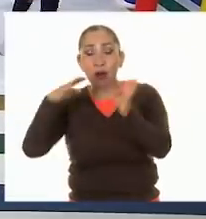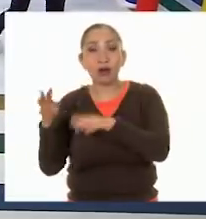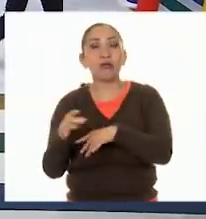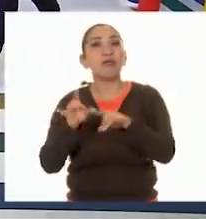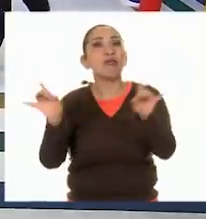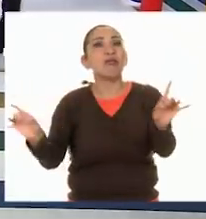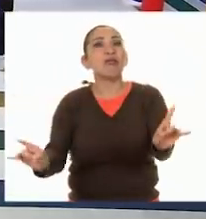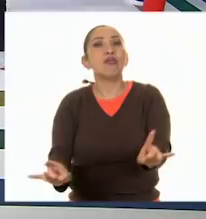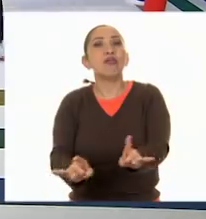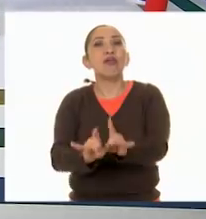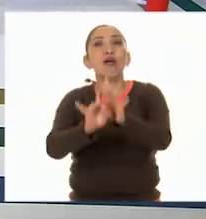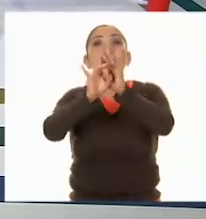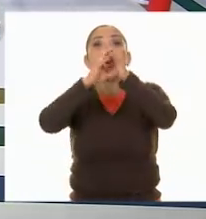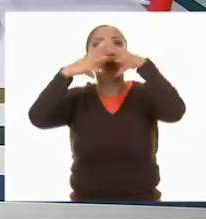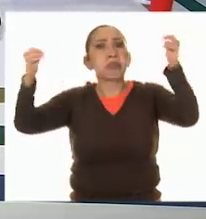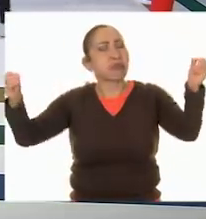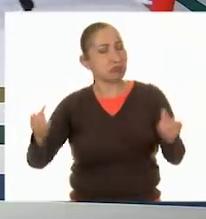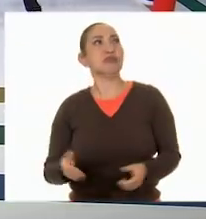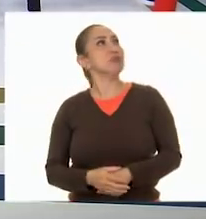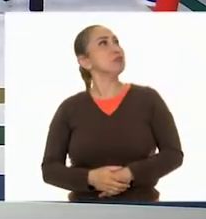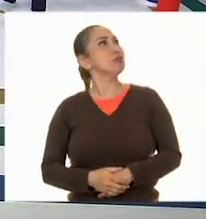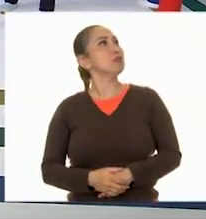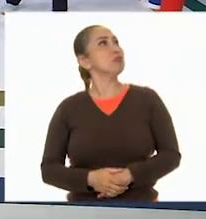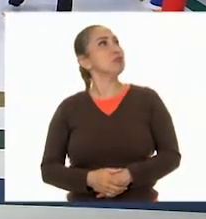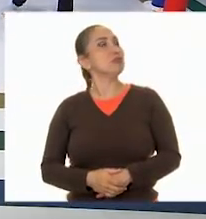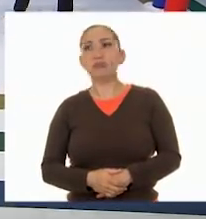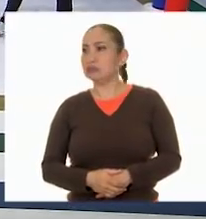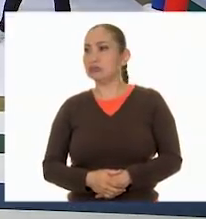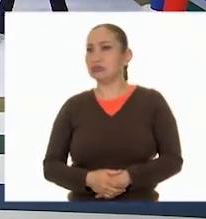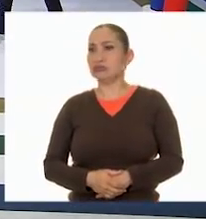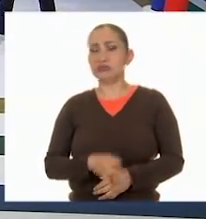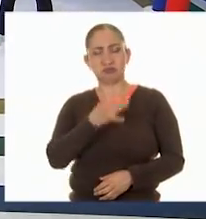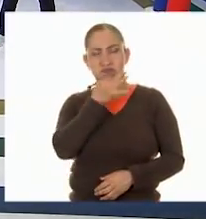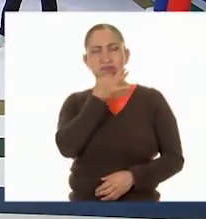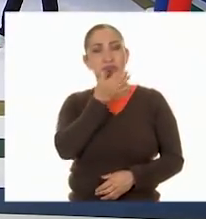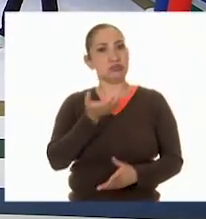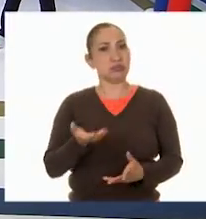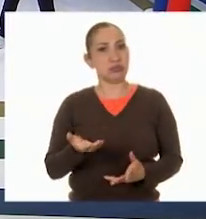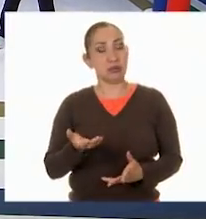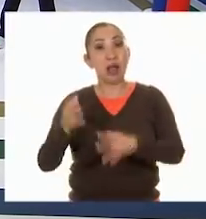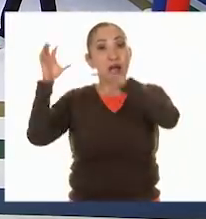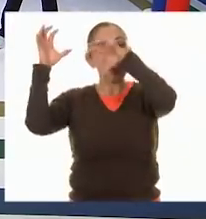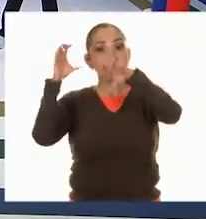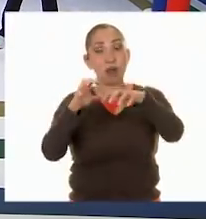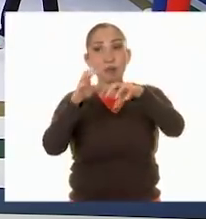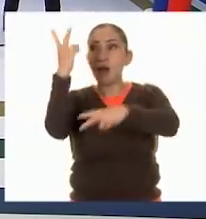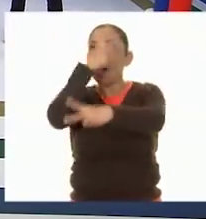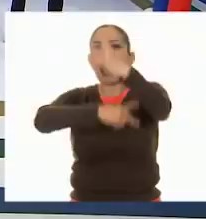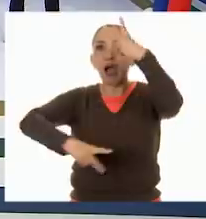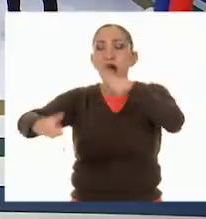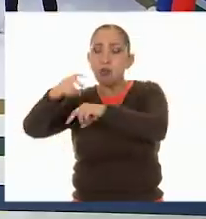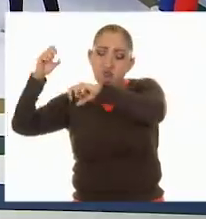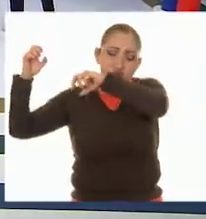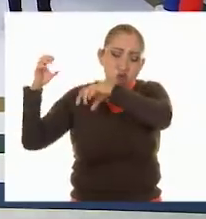Pero como apareció, se fue. Apenas habían pasado unos minutos y la lluvia se hizo